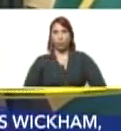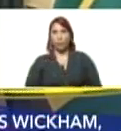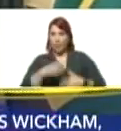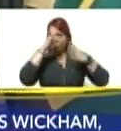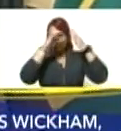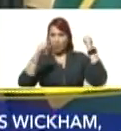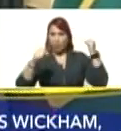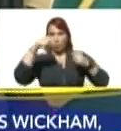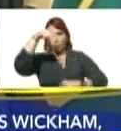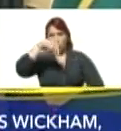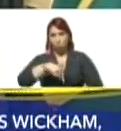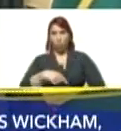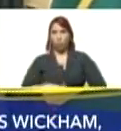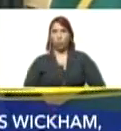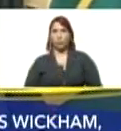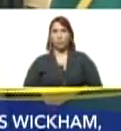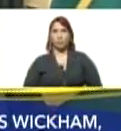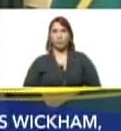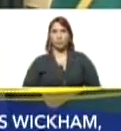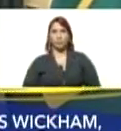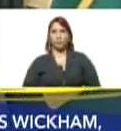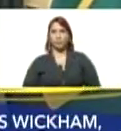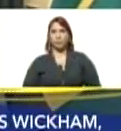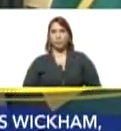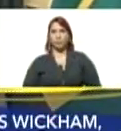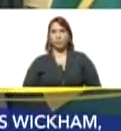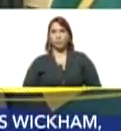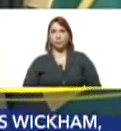hoy en su despedida